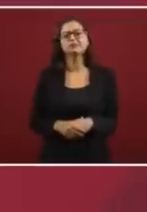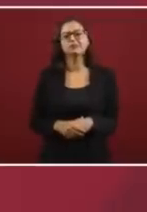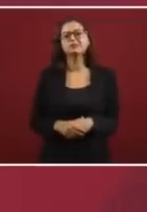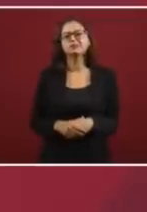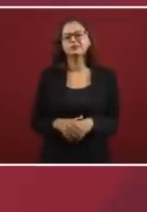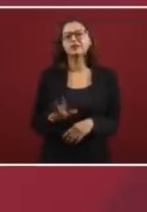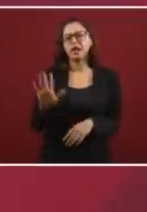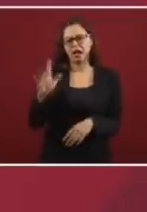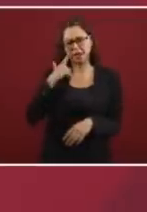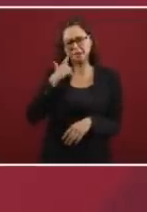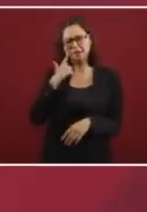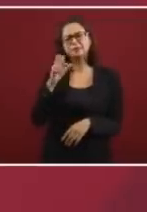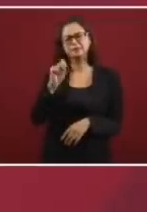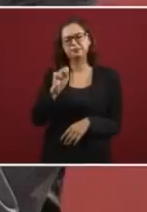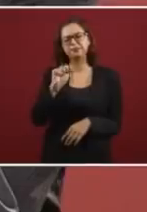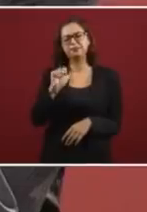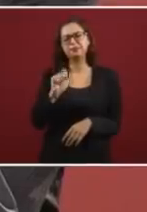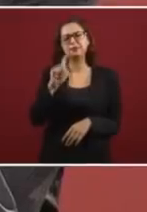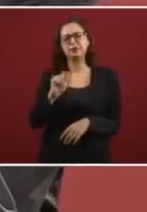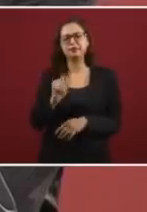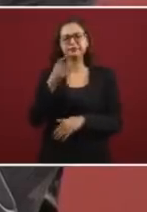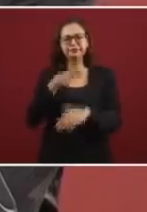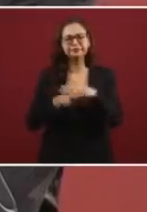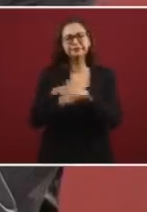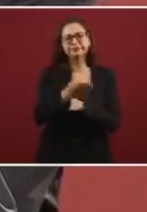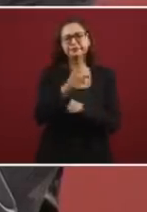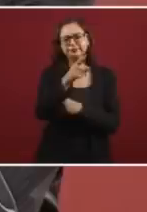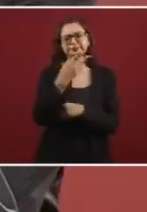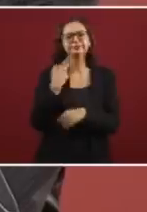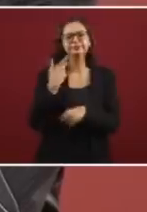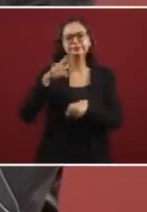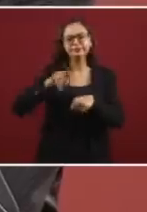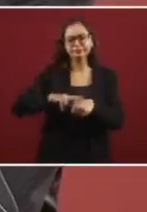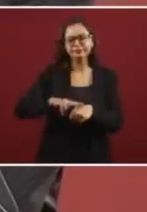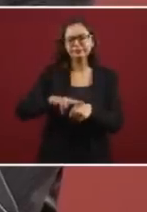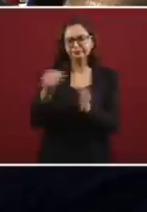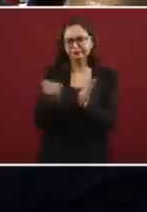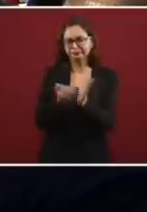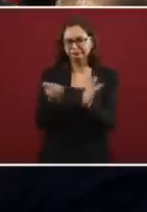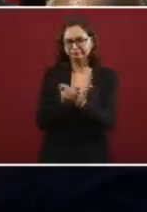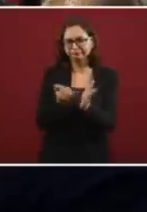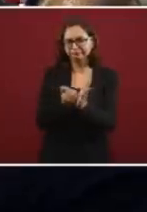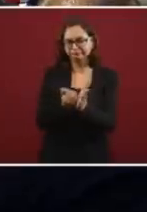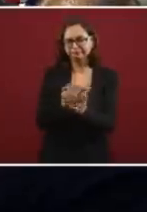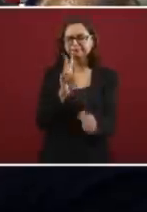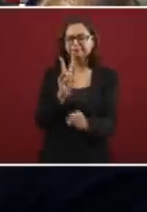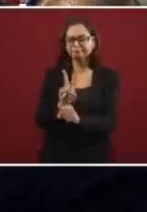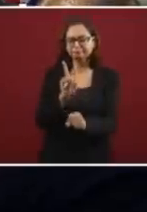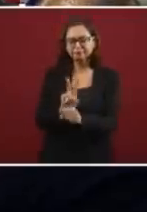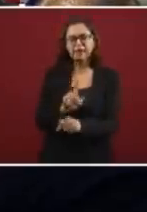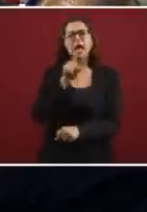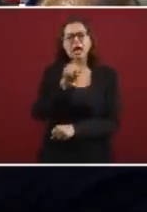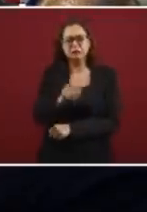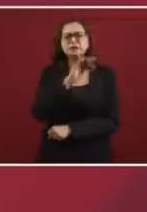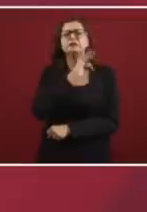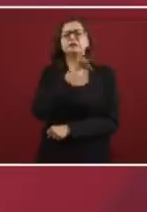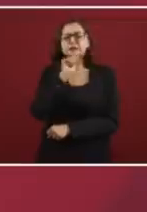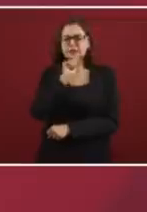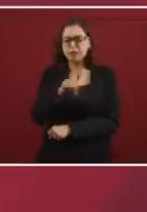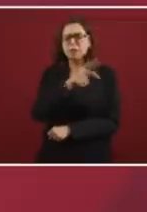el expediente a la procuraría fiscal ahí también se puede demostrar